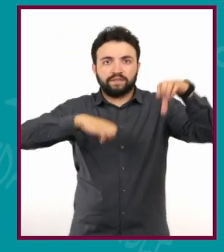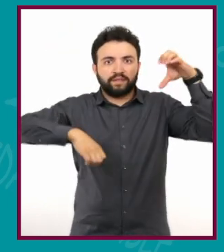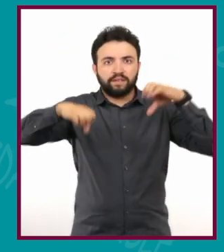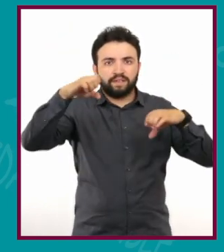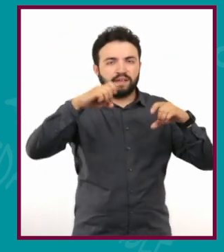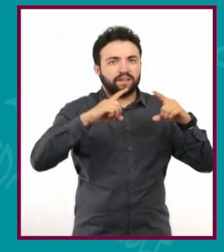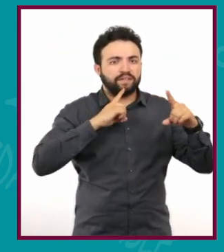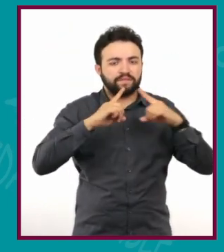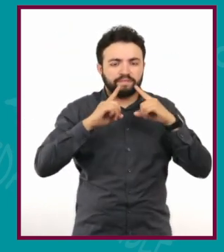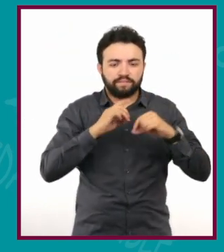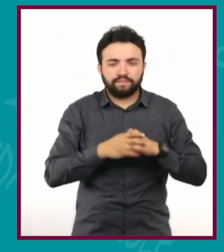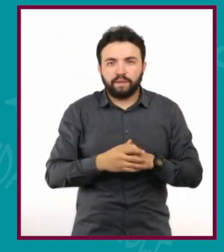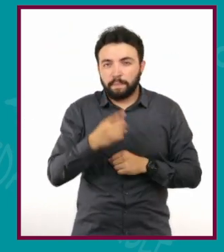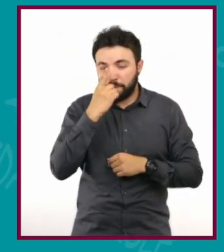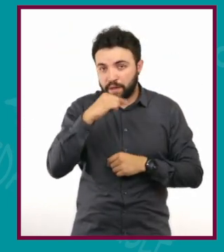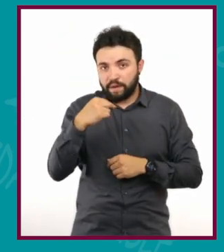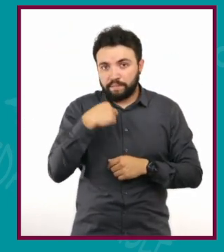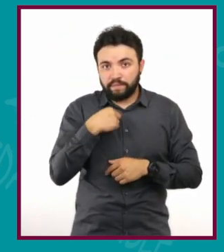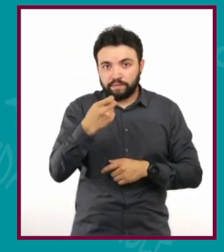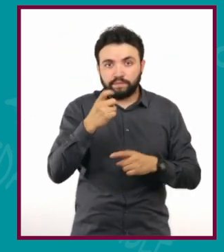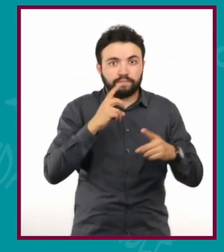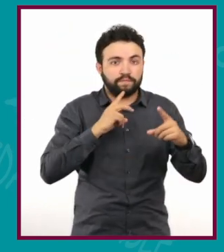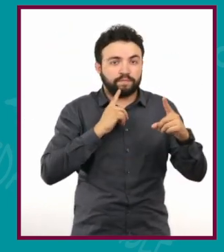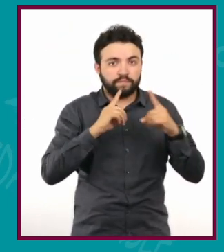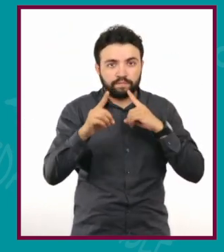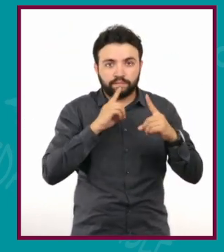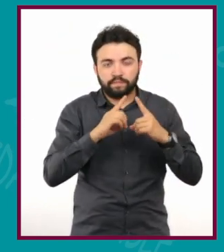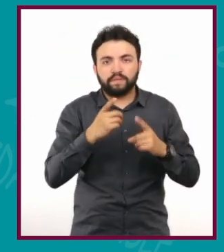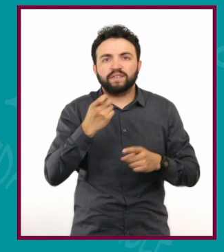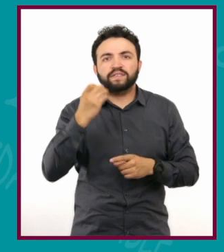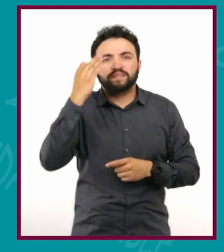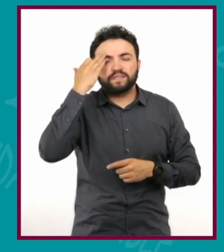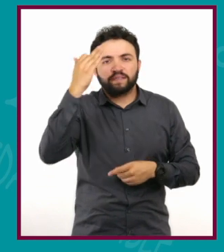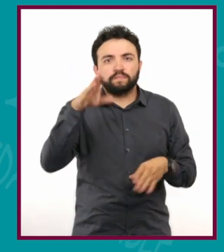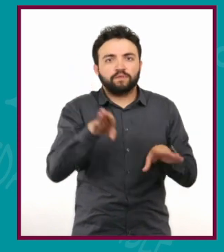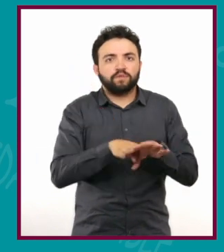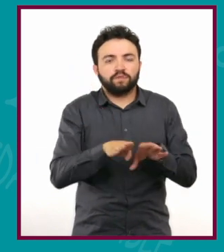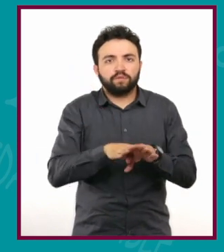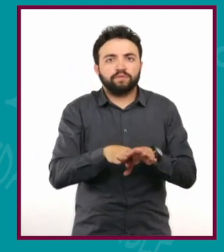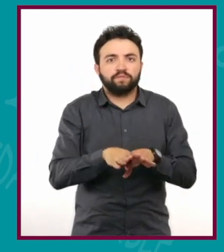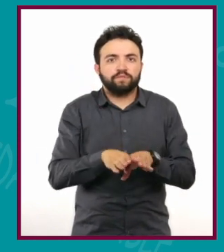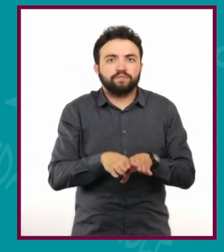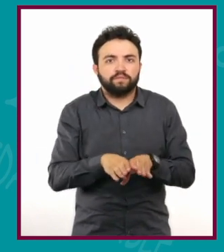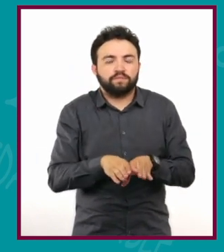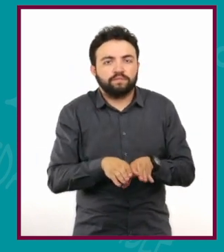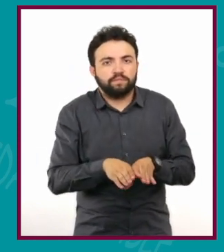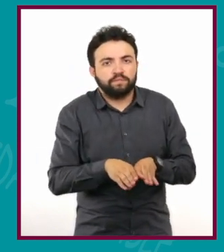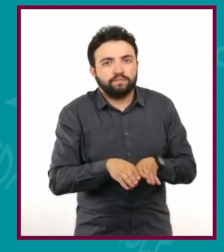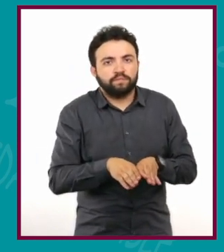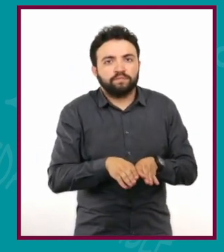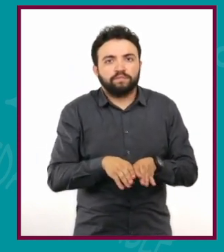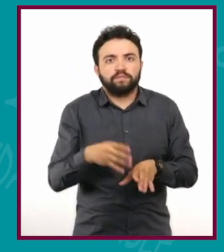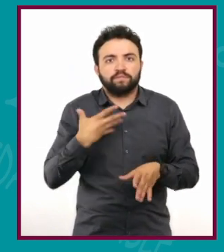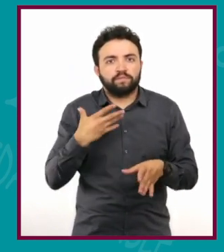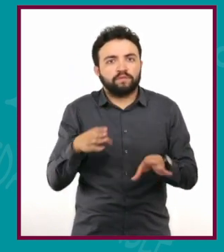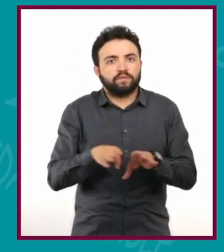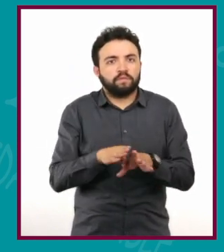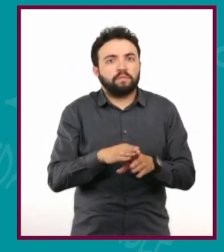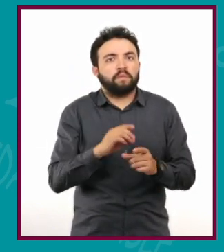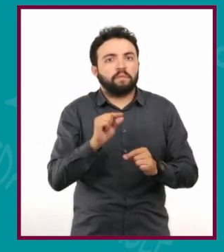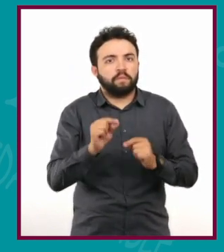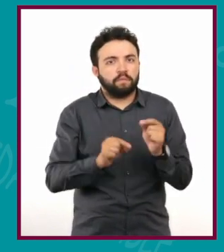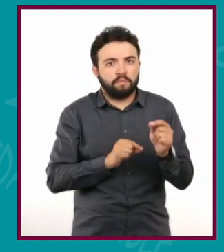Pues para mí el diálogo intergeneracional es un tiempo y un espacio que se